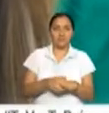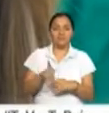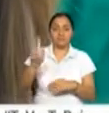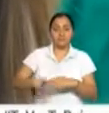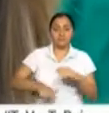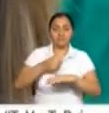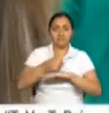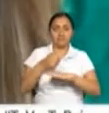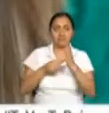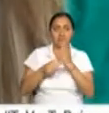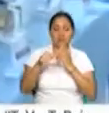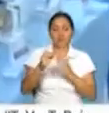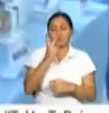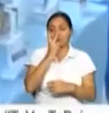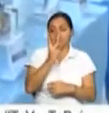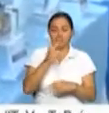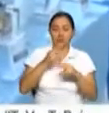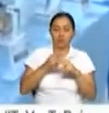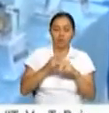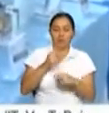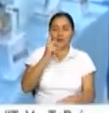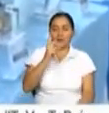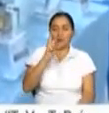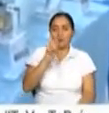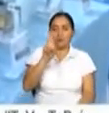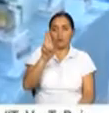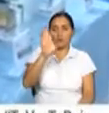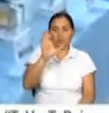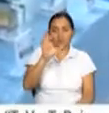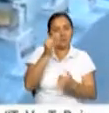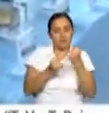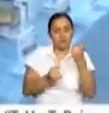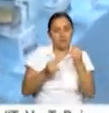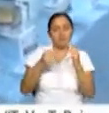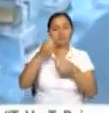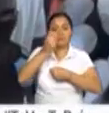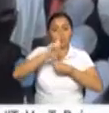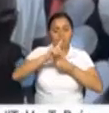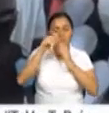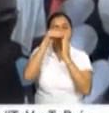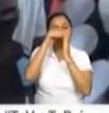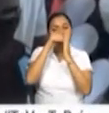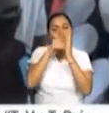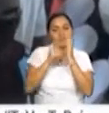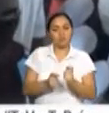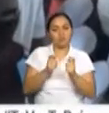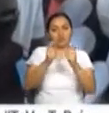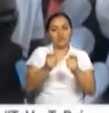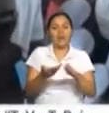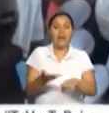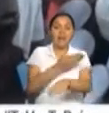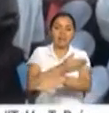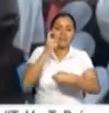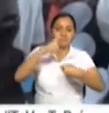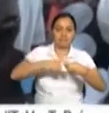acuacultura y pesca katuska tlet entregó a los dirigentes de san lorenzo un listado de los pescadores que se encuentran precalificados